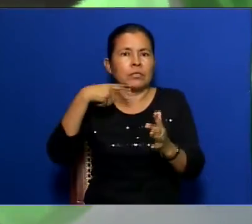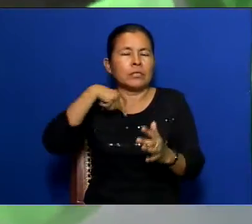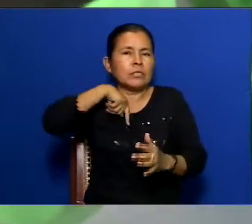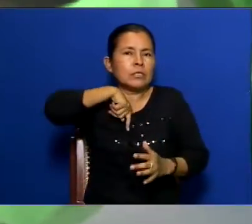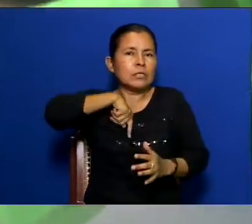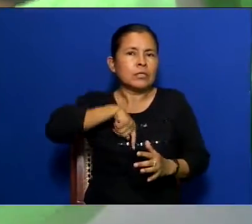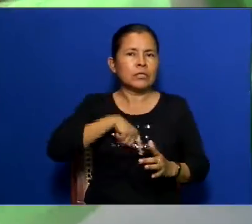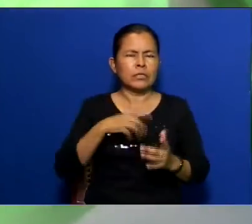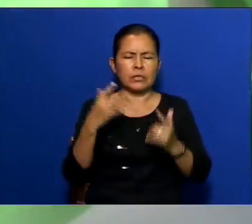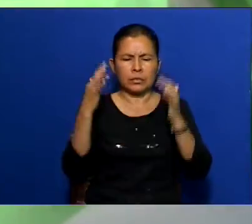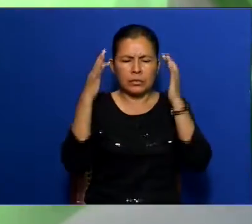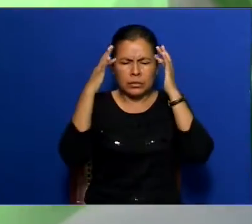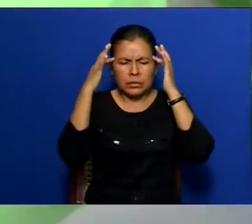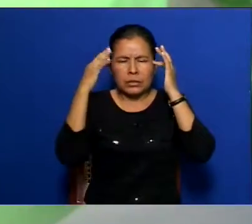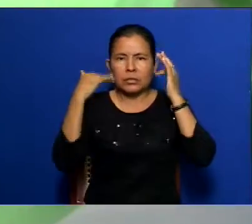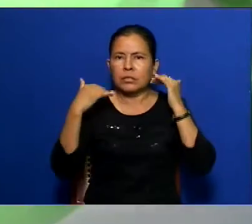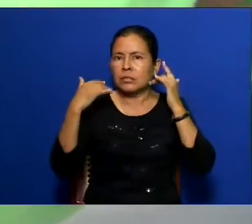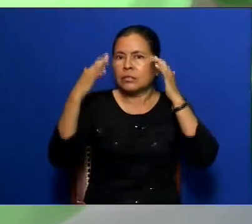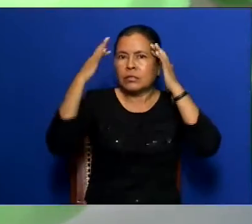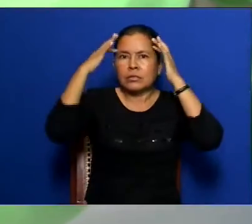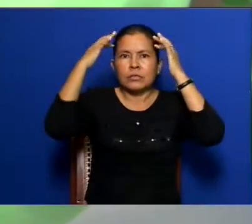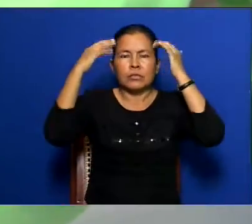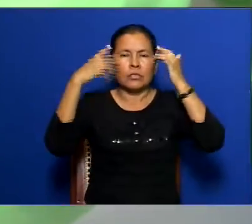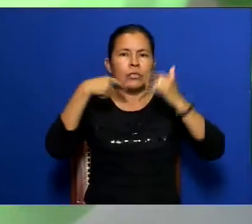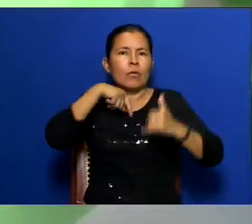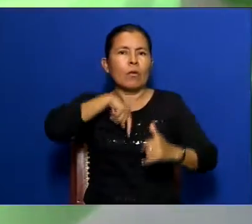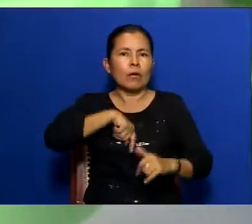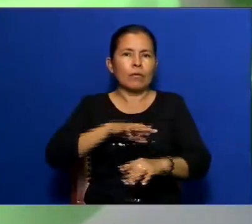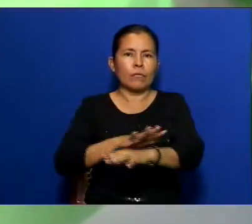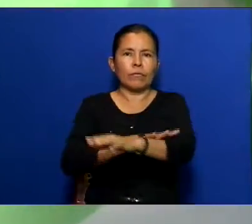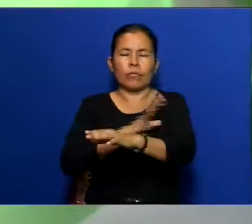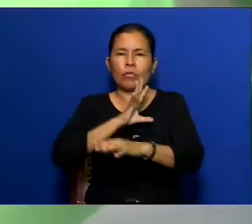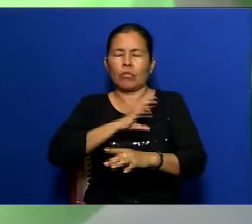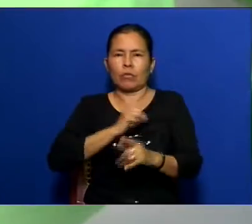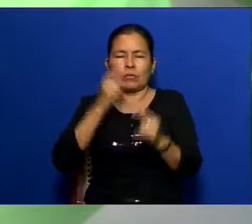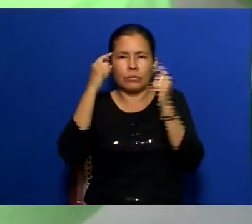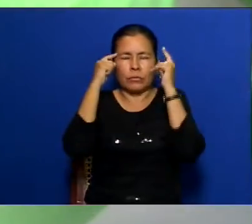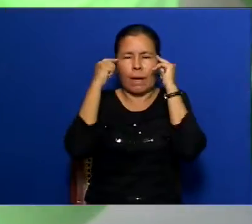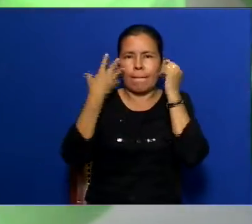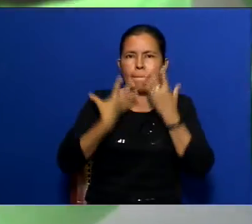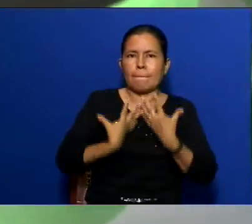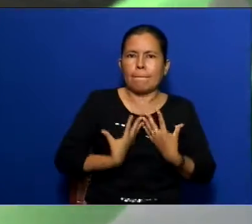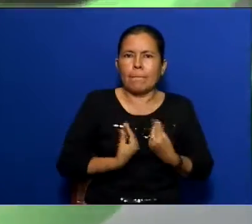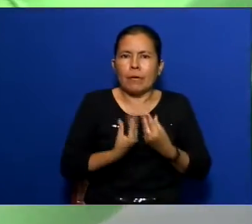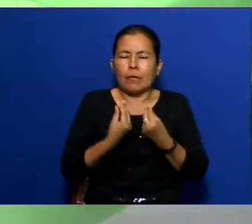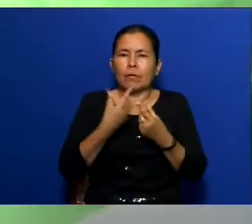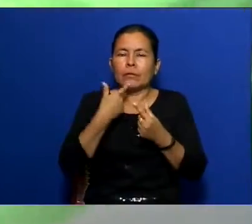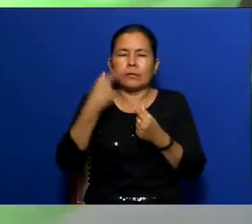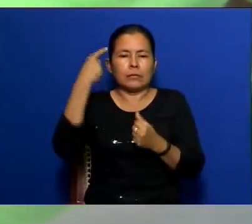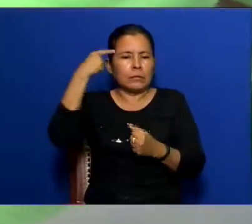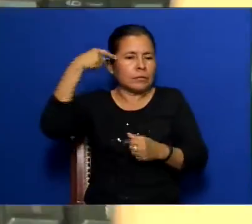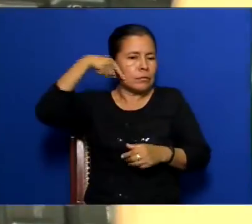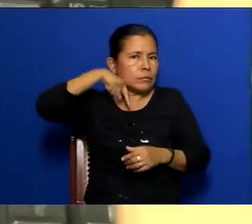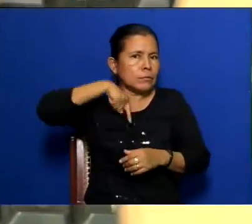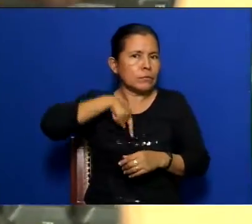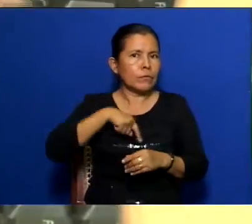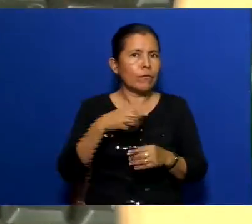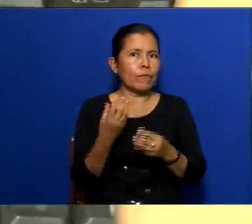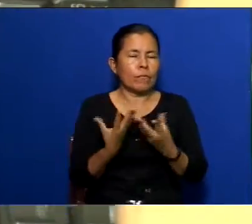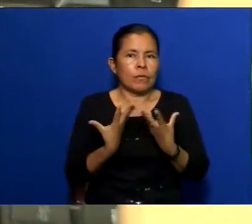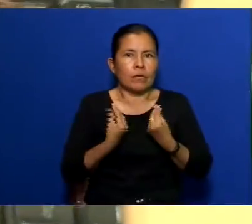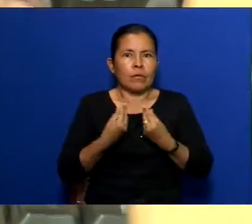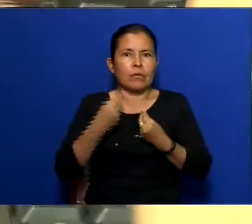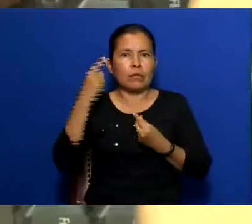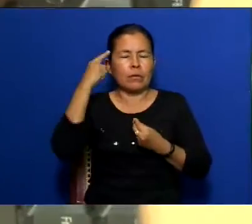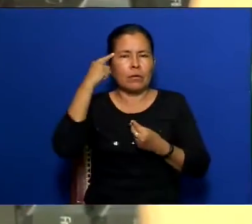profunda angustia, un profundo dolor, terror, que tiene diferentes maneras